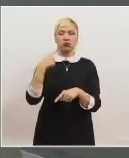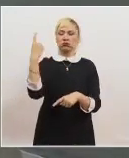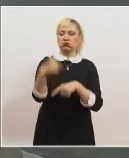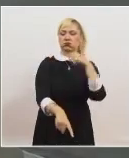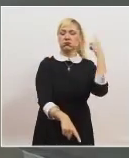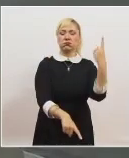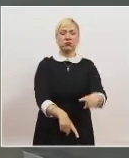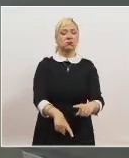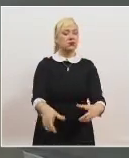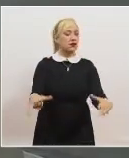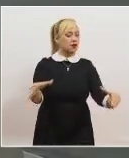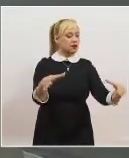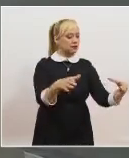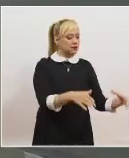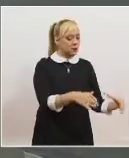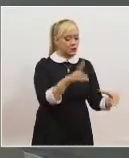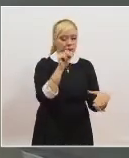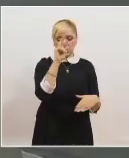respetar, digamos, las